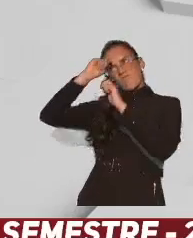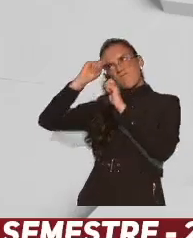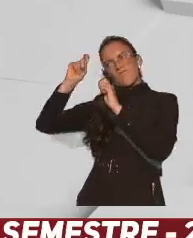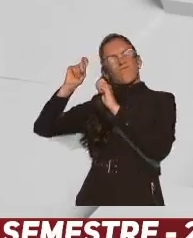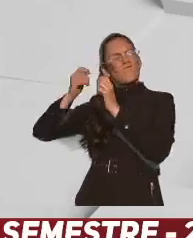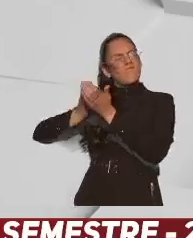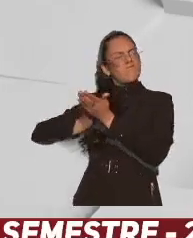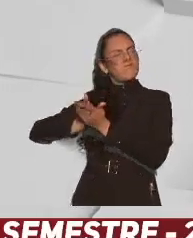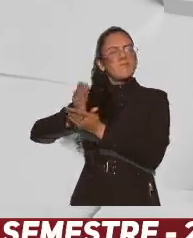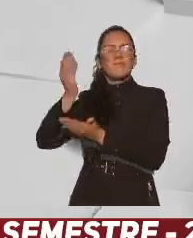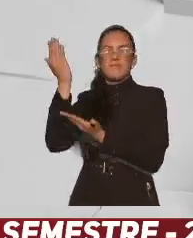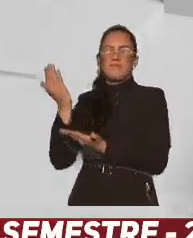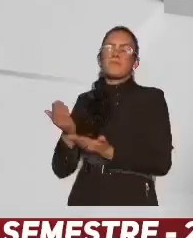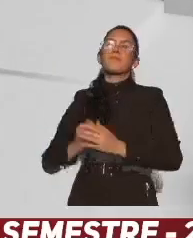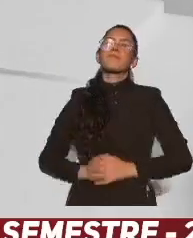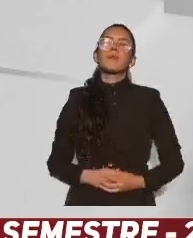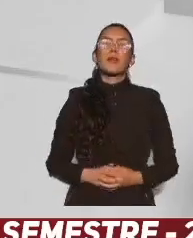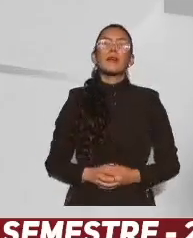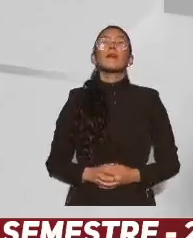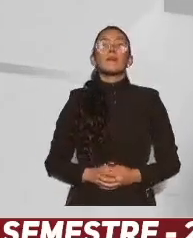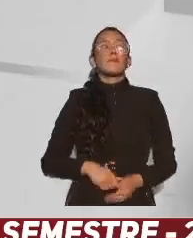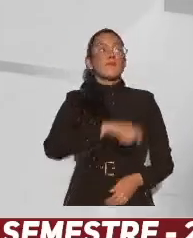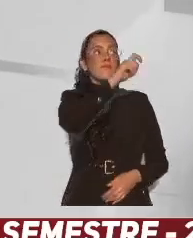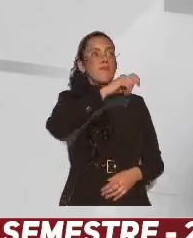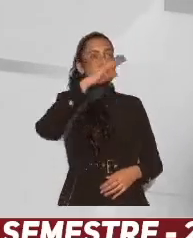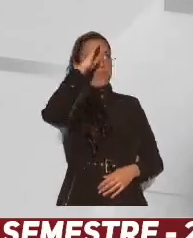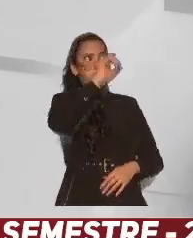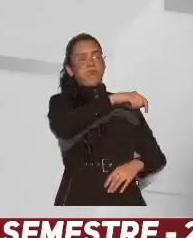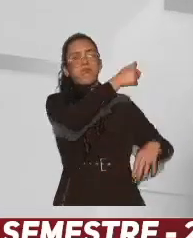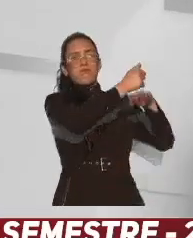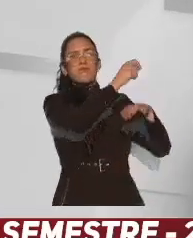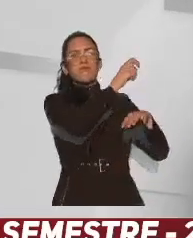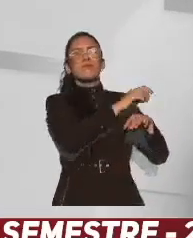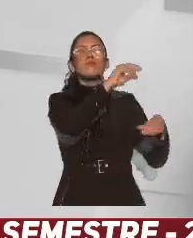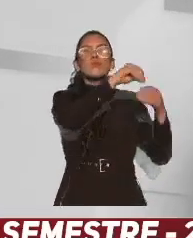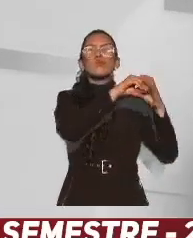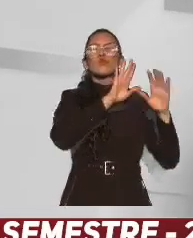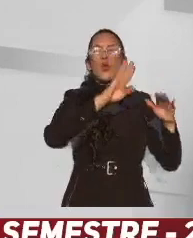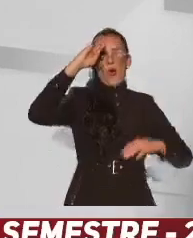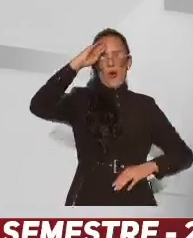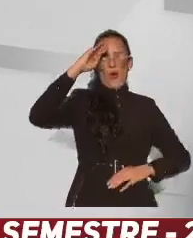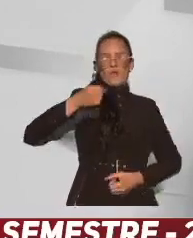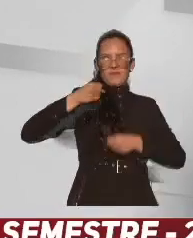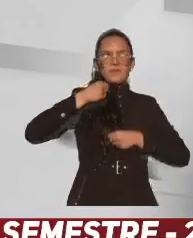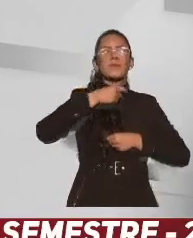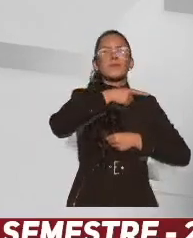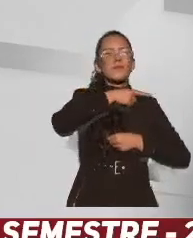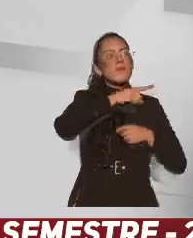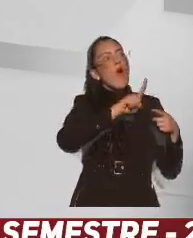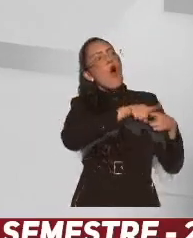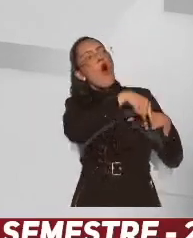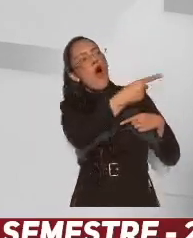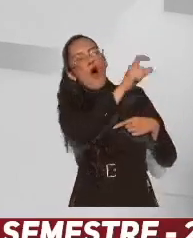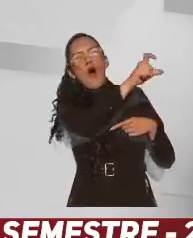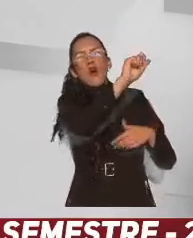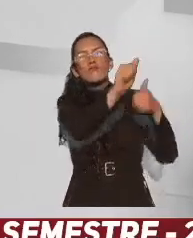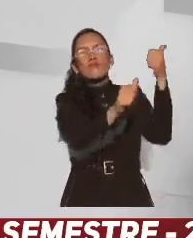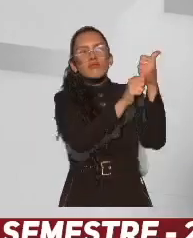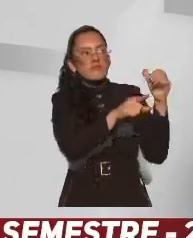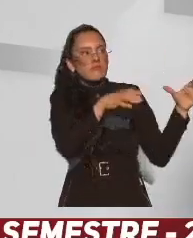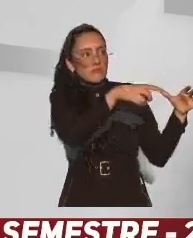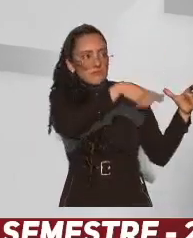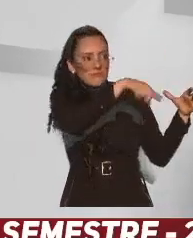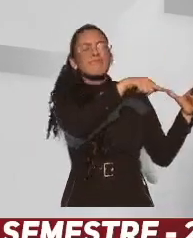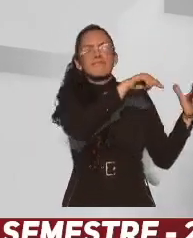siempre. El señor comandante del Ejército Nacional, general Luis Mauricio Ospina Gutiérrez, junto a altos mandos, se suman, ¿no?, a